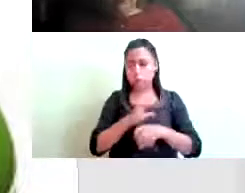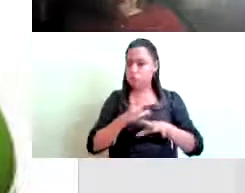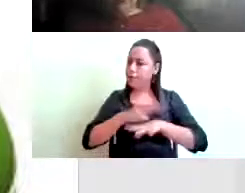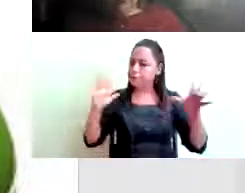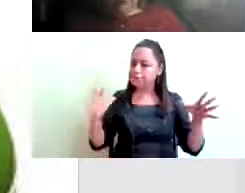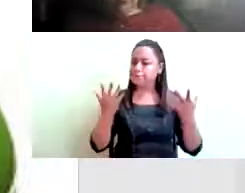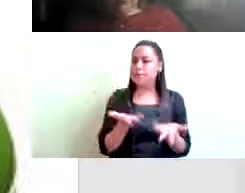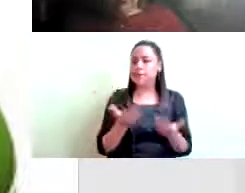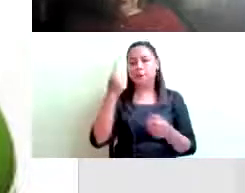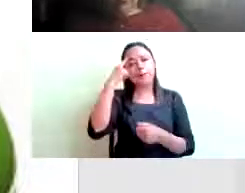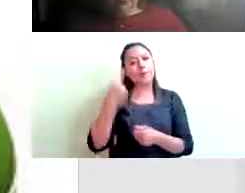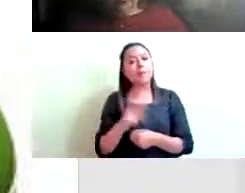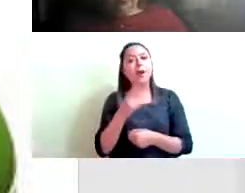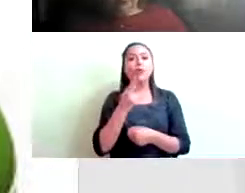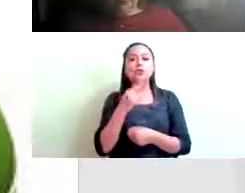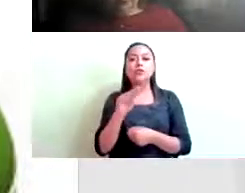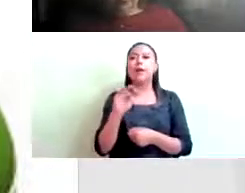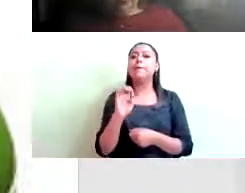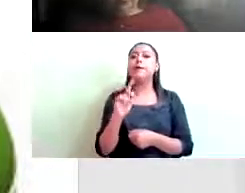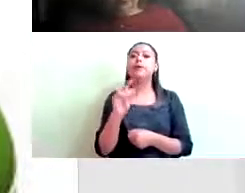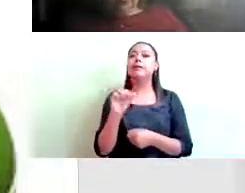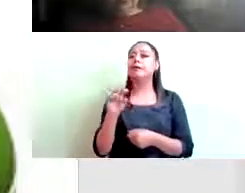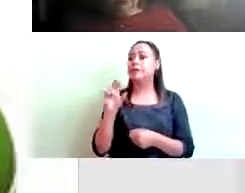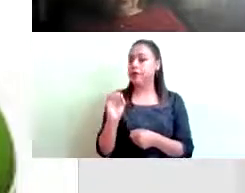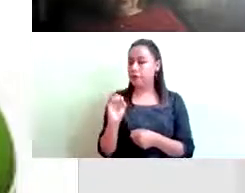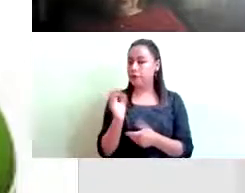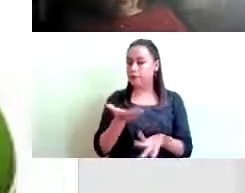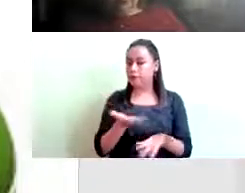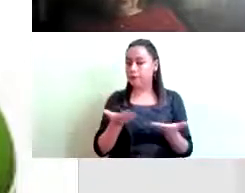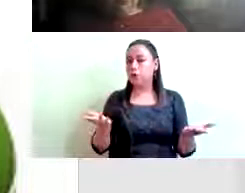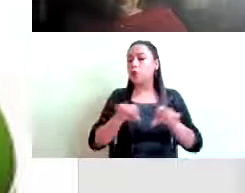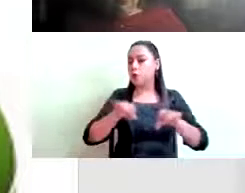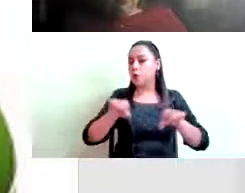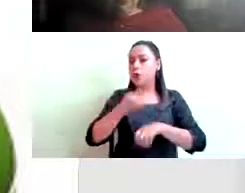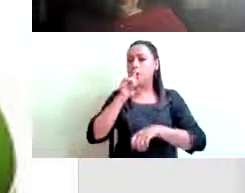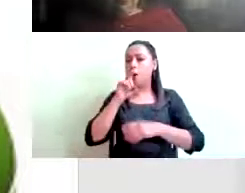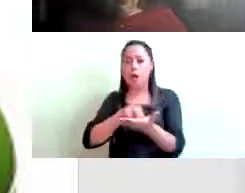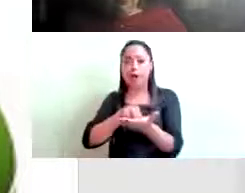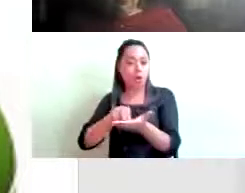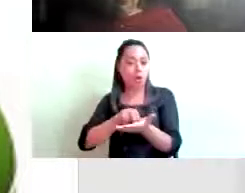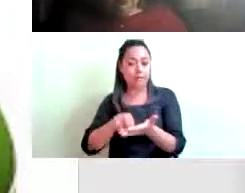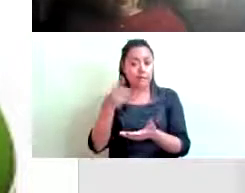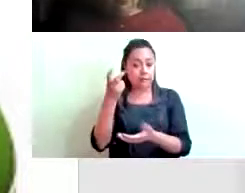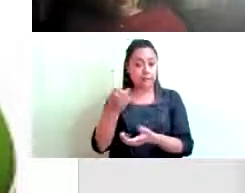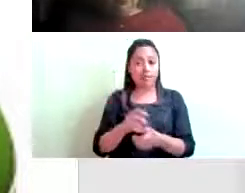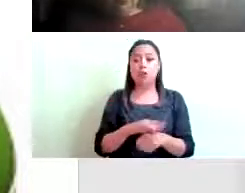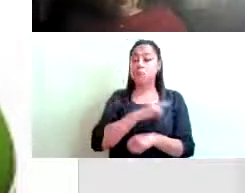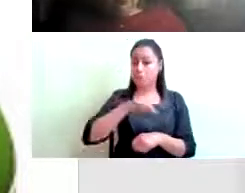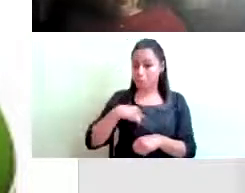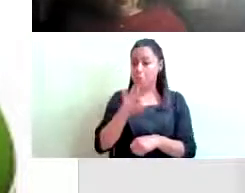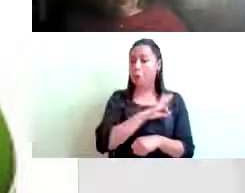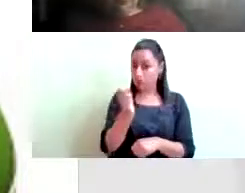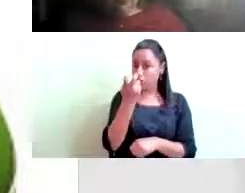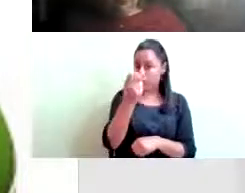uso del metano que surge de las aguas residuales y que pues es completamente